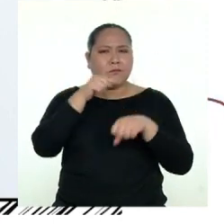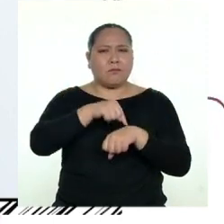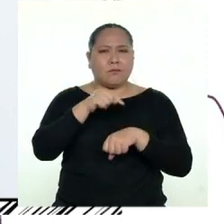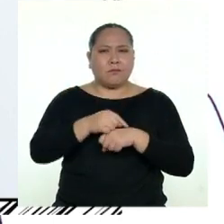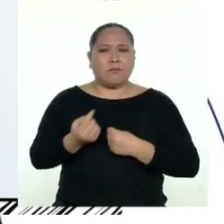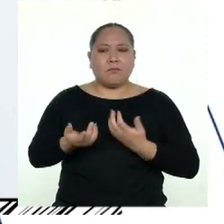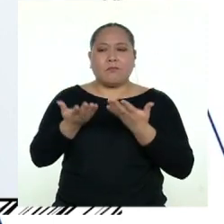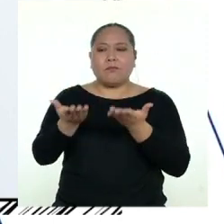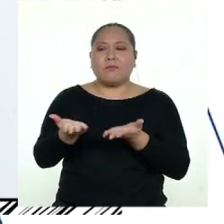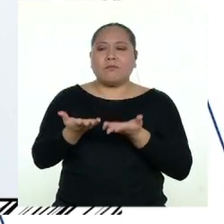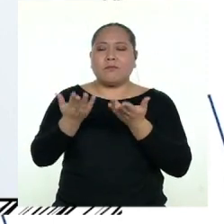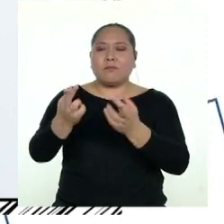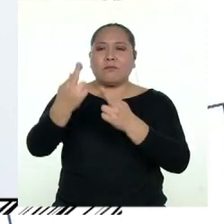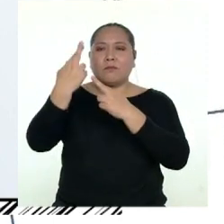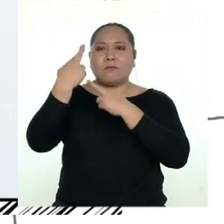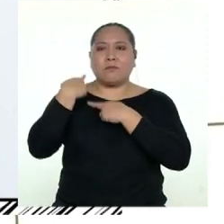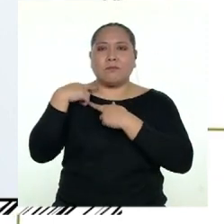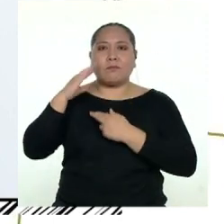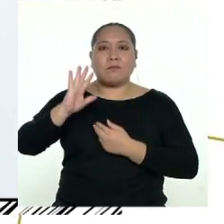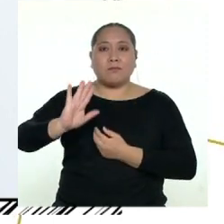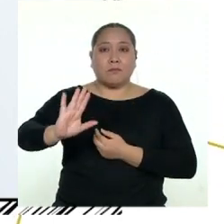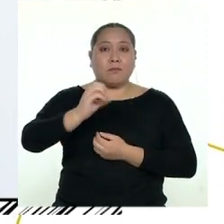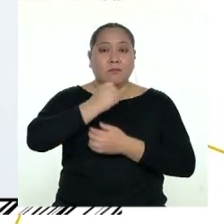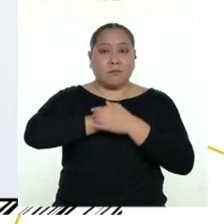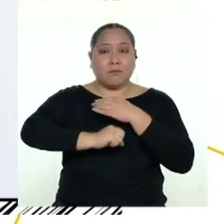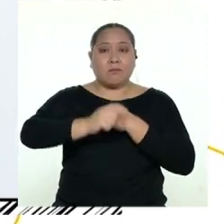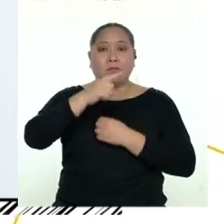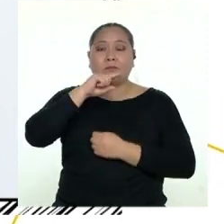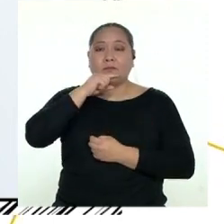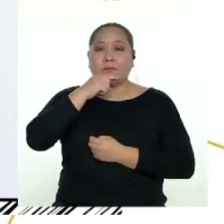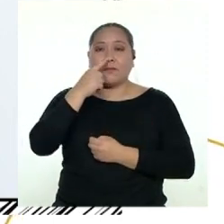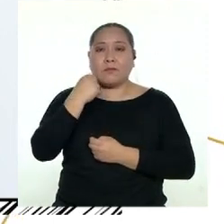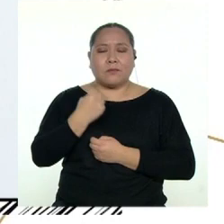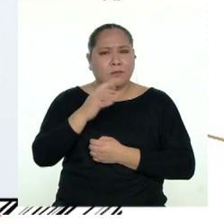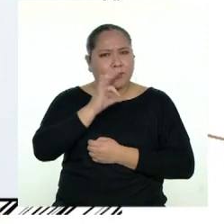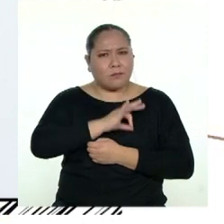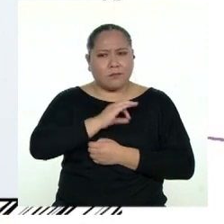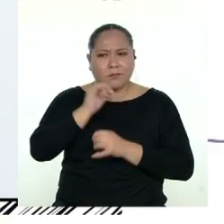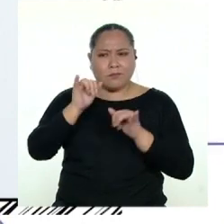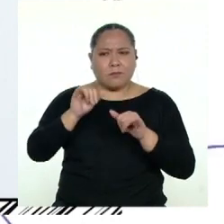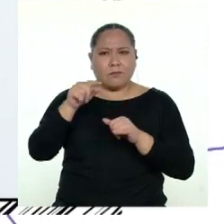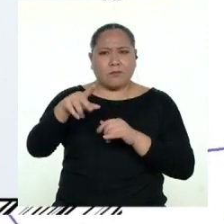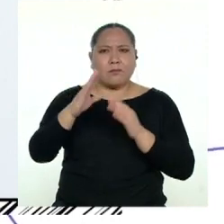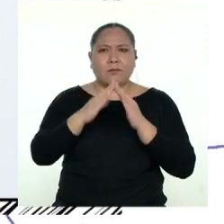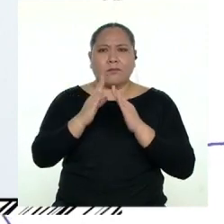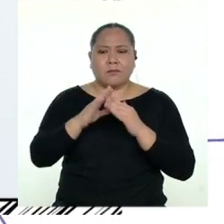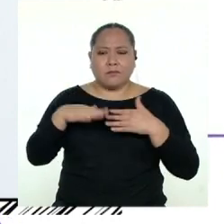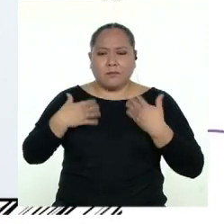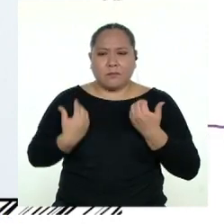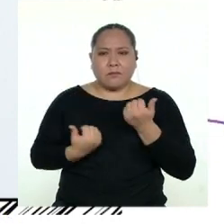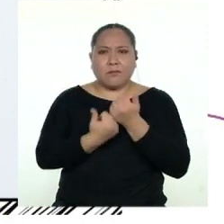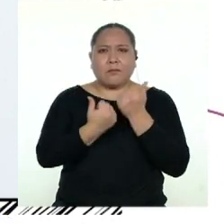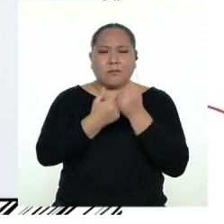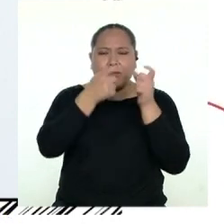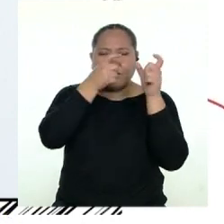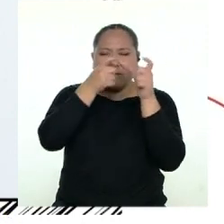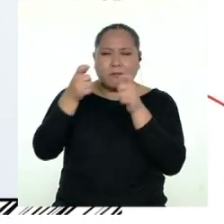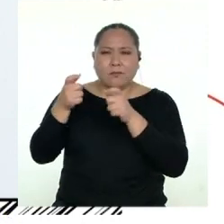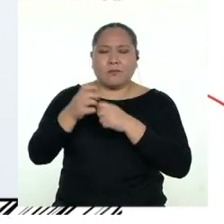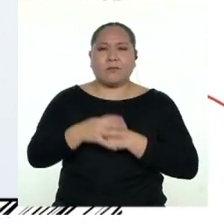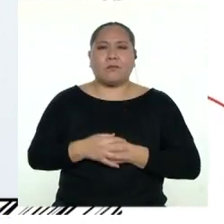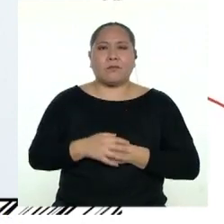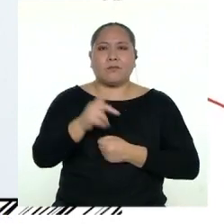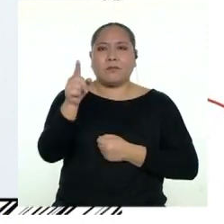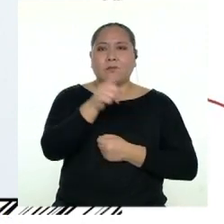mayores responsabilidades a sus hijas e hijos. Aprovechen que están en casa para que puedan apoyarlos o monitorearlos.